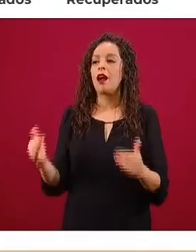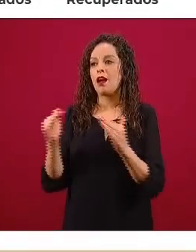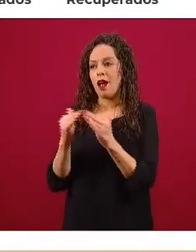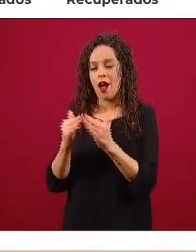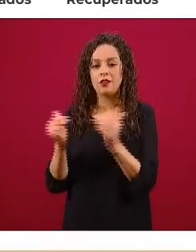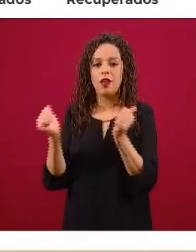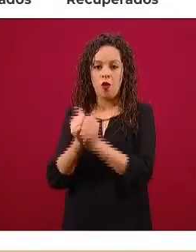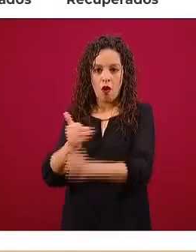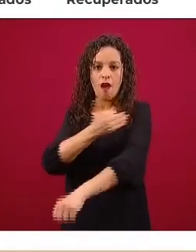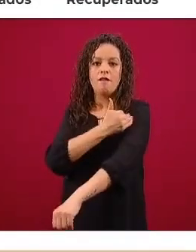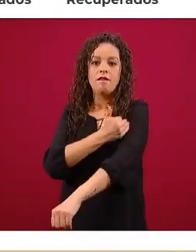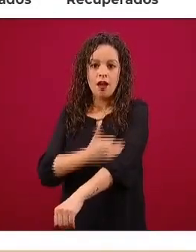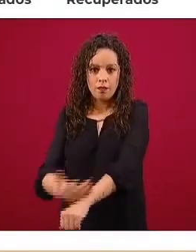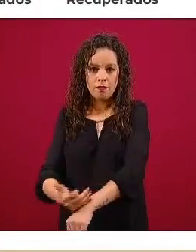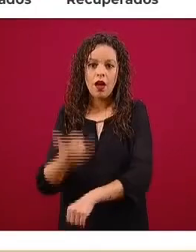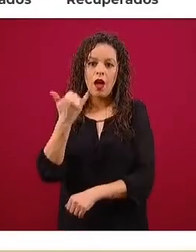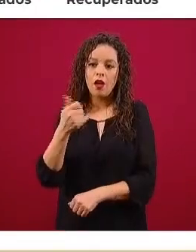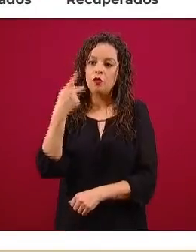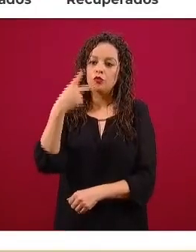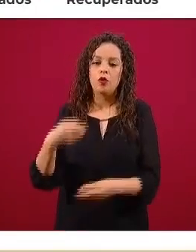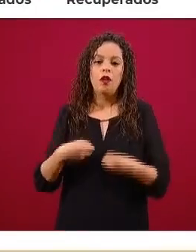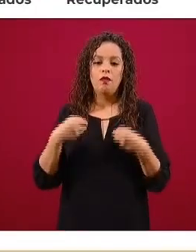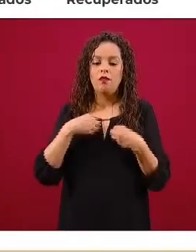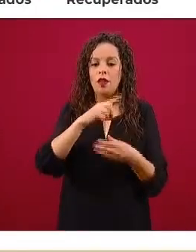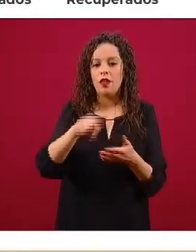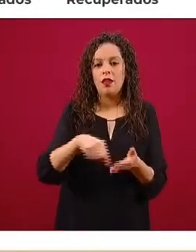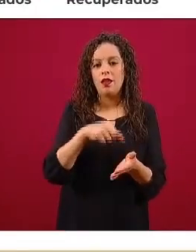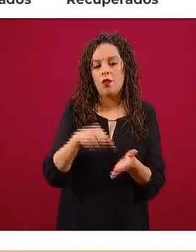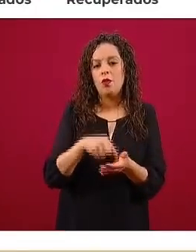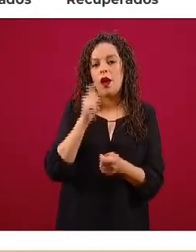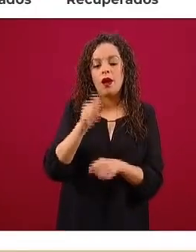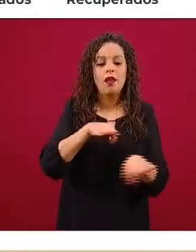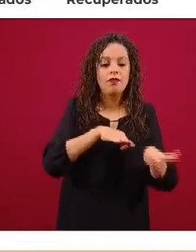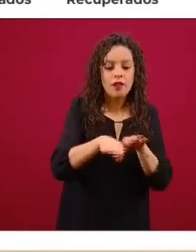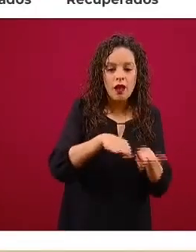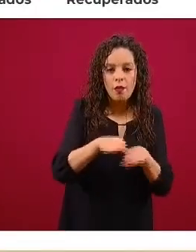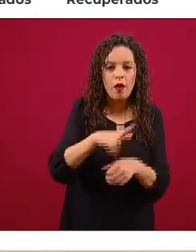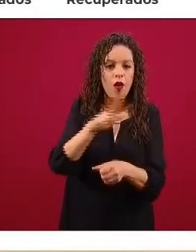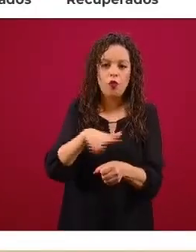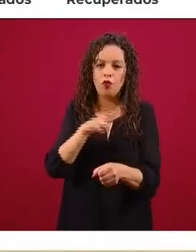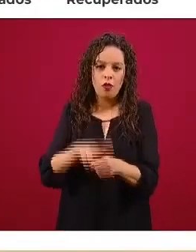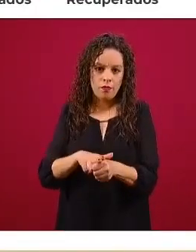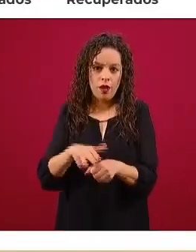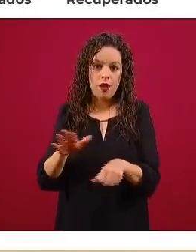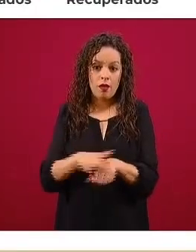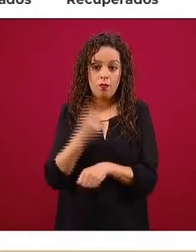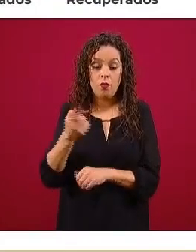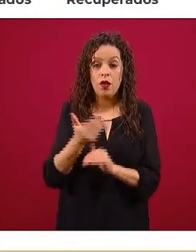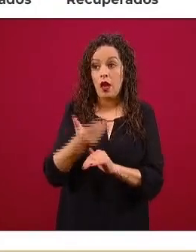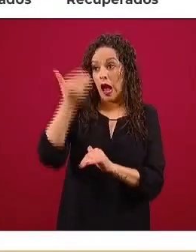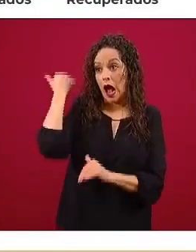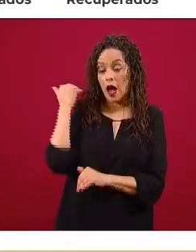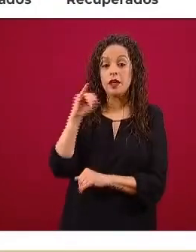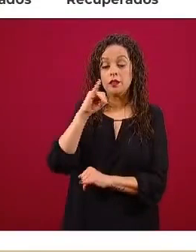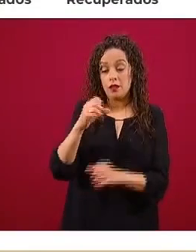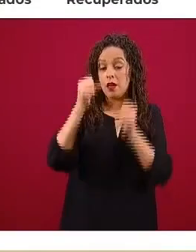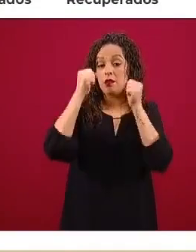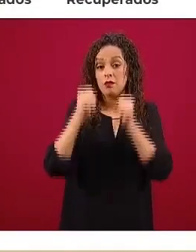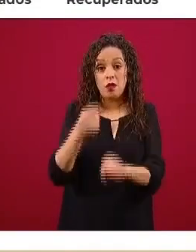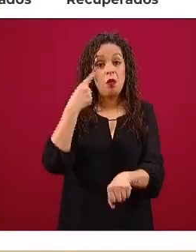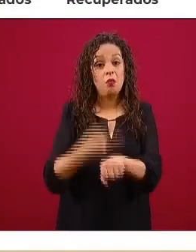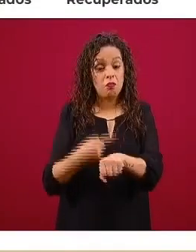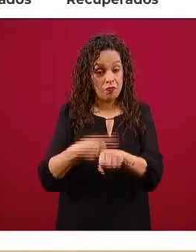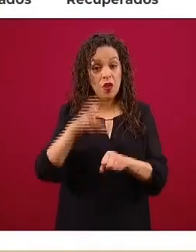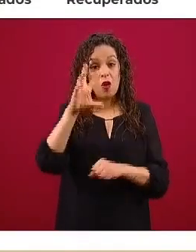familiar, muy probablemente a su vida pública y su vida laboral, sabiendo que fueron casos confirmados de COVID-19.